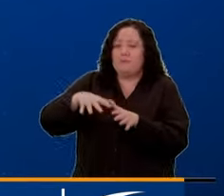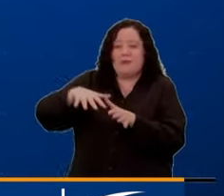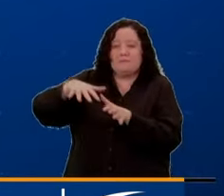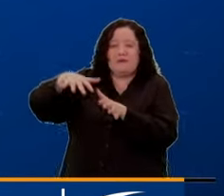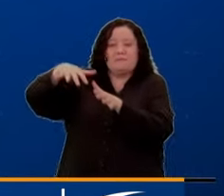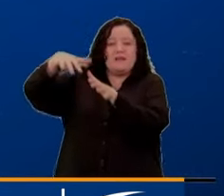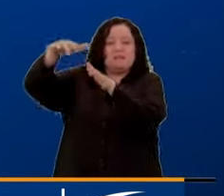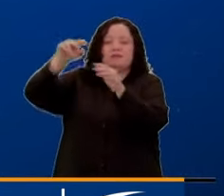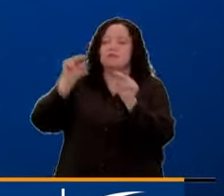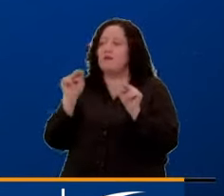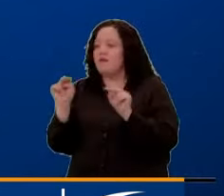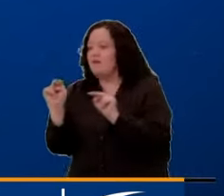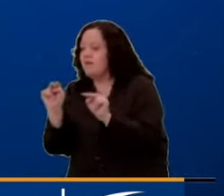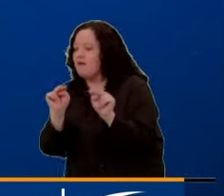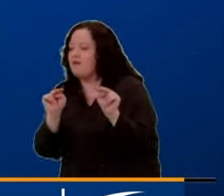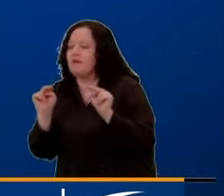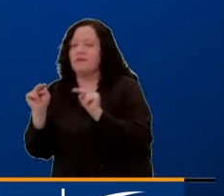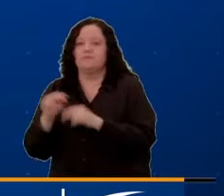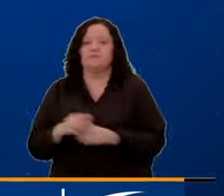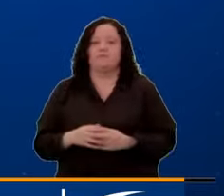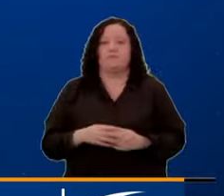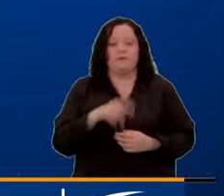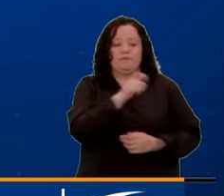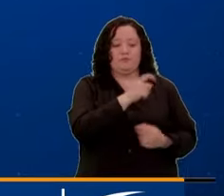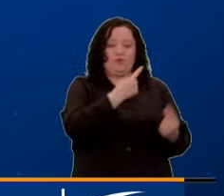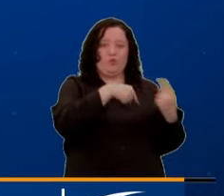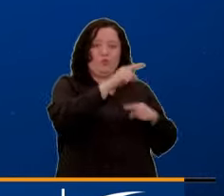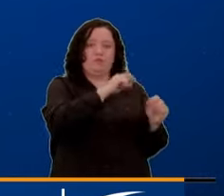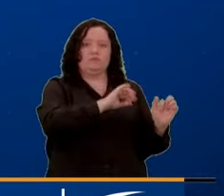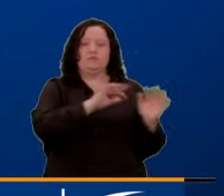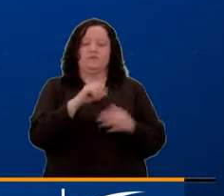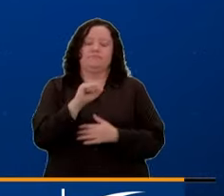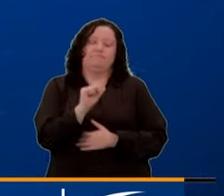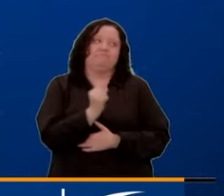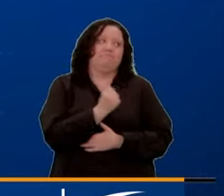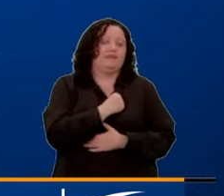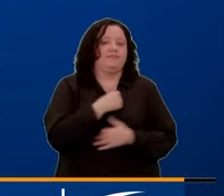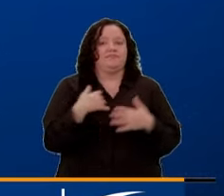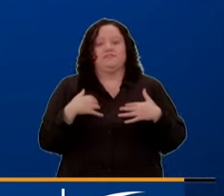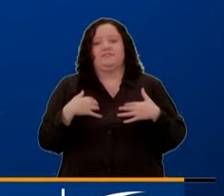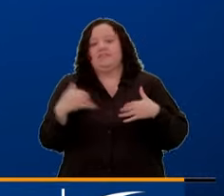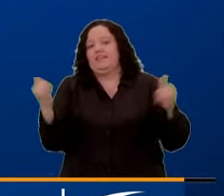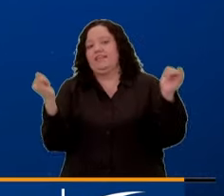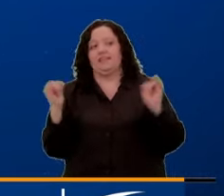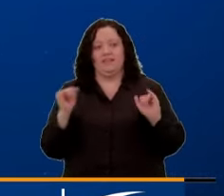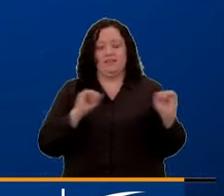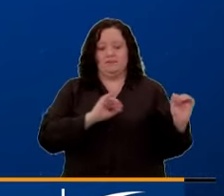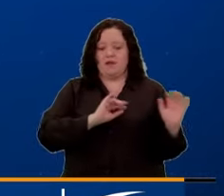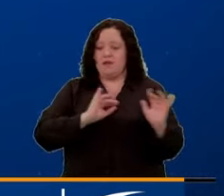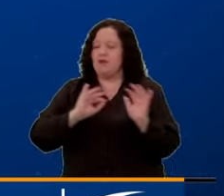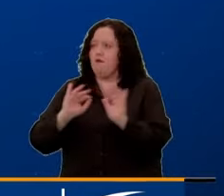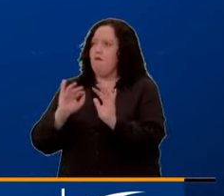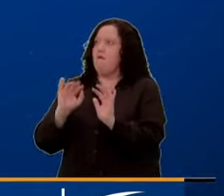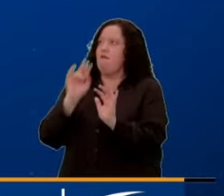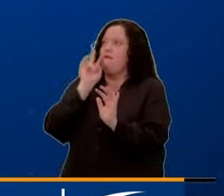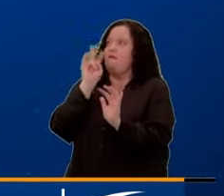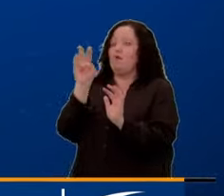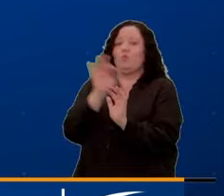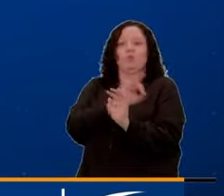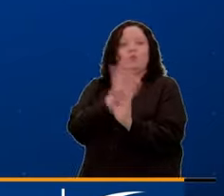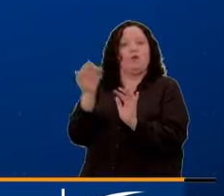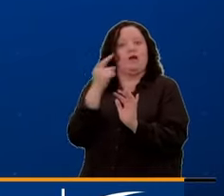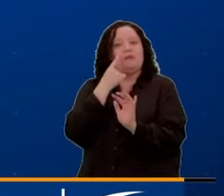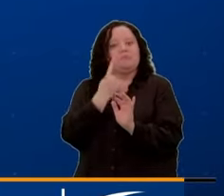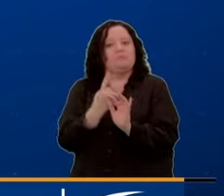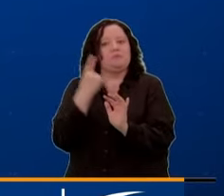del ecosistema. Los turistas felices, encantados, fascinados, porque ellos nunca habían visto este tipo de